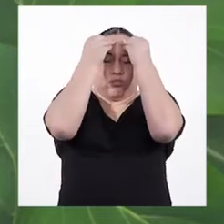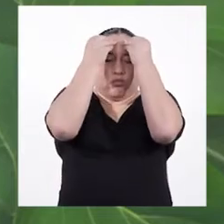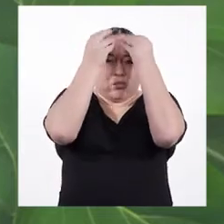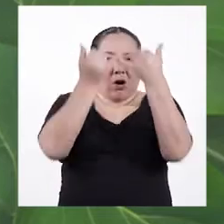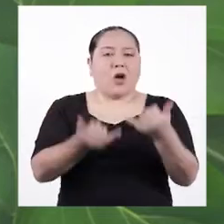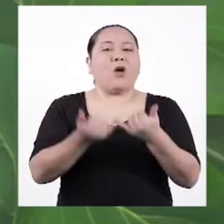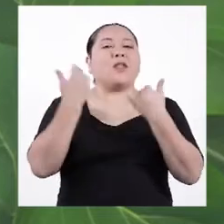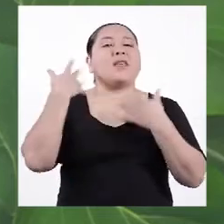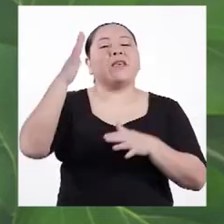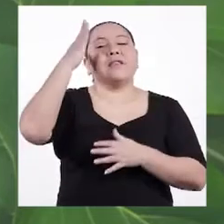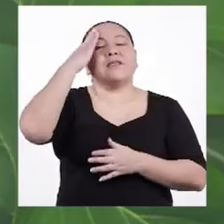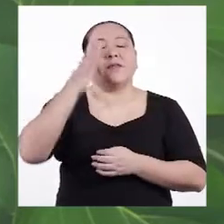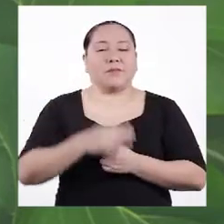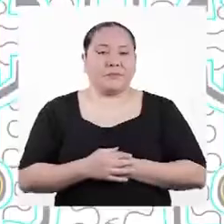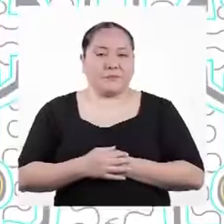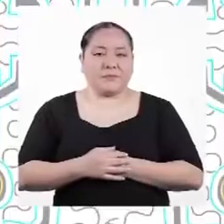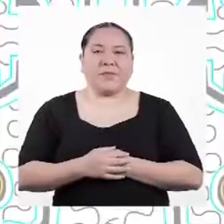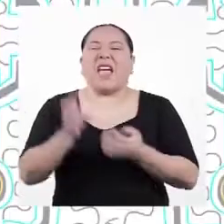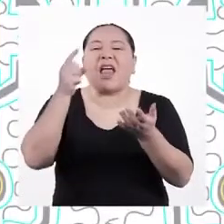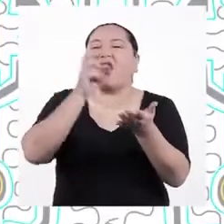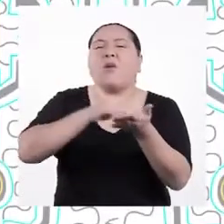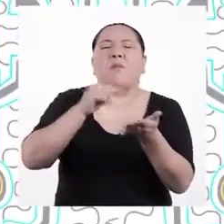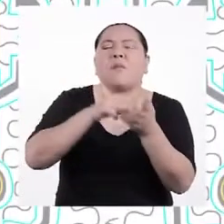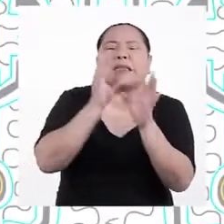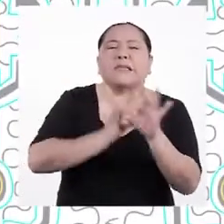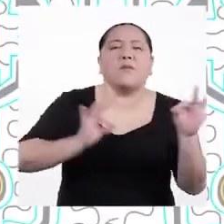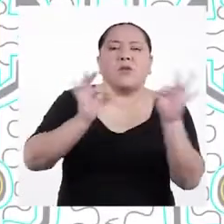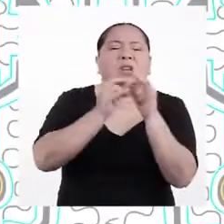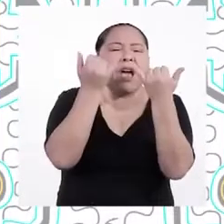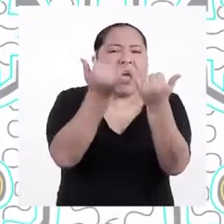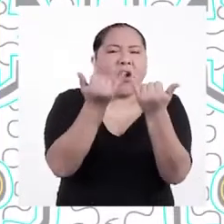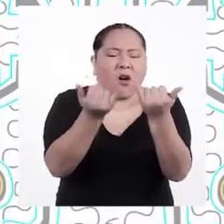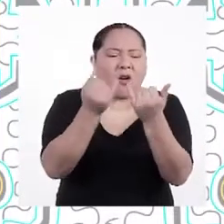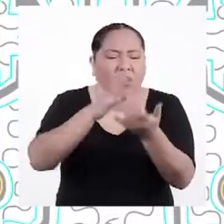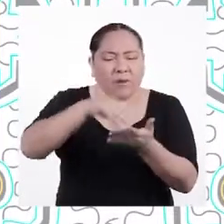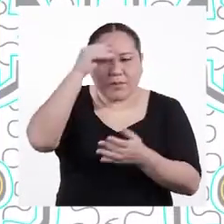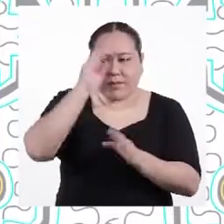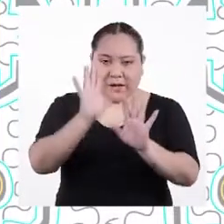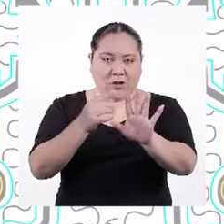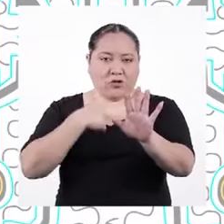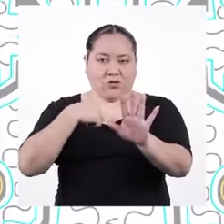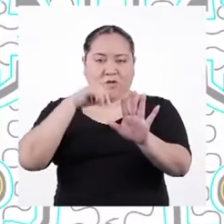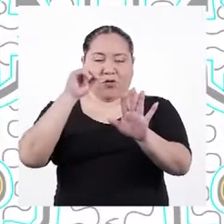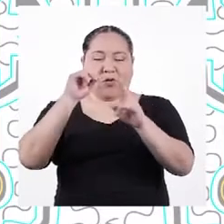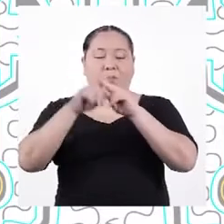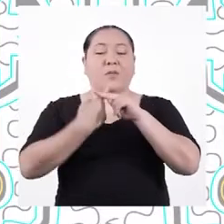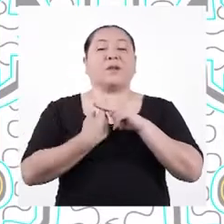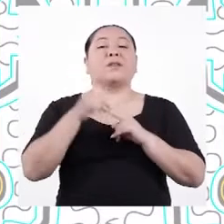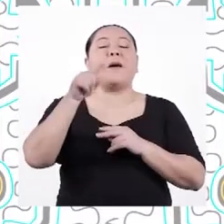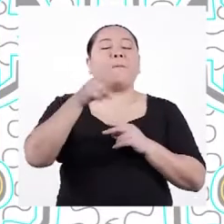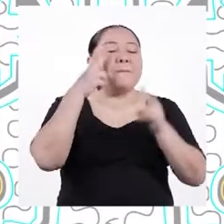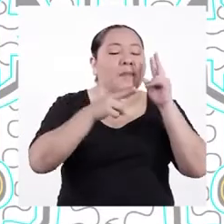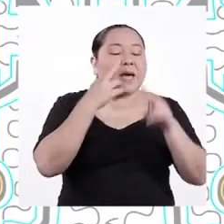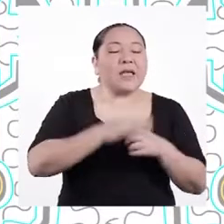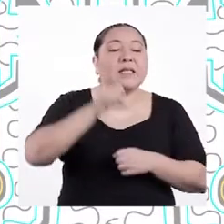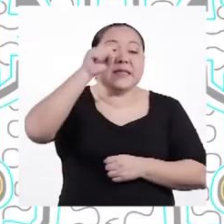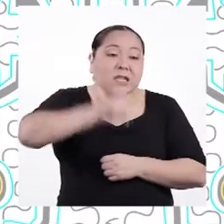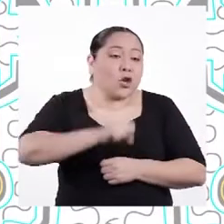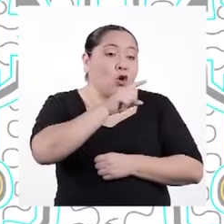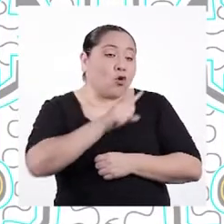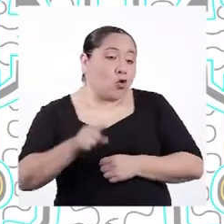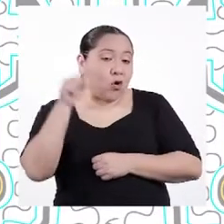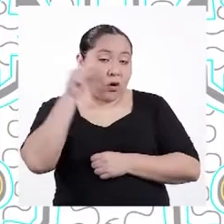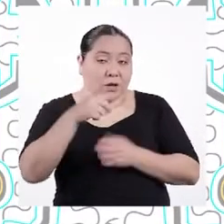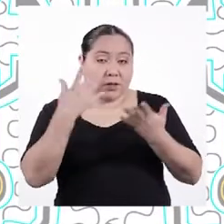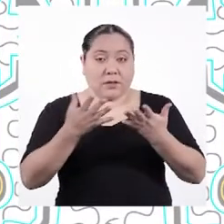que ahora sabemos. ¿Qué es lo más importante que aprendieron hoy? Empiezo yo. Calcular la probabilidad de algo